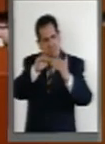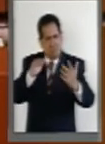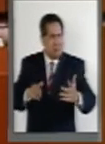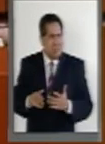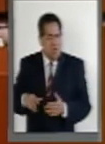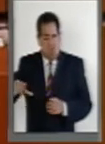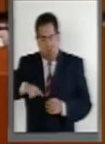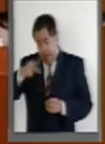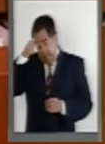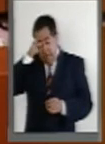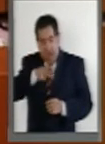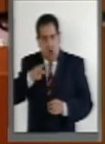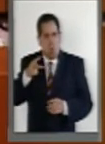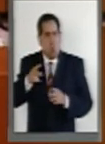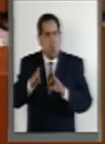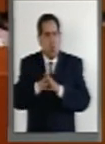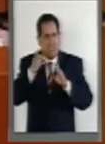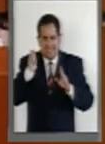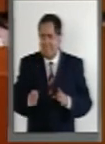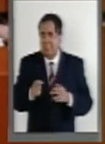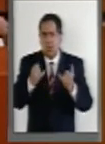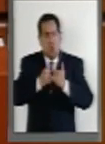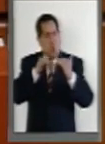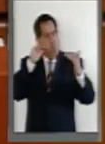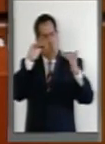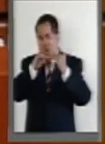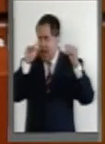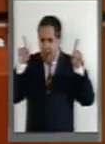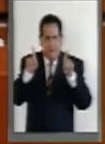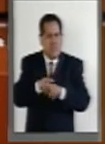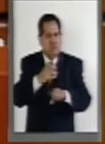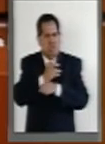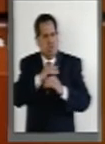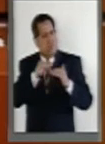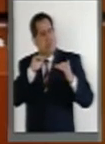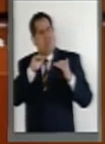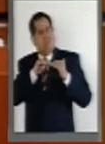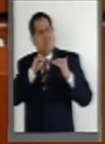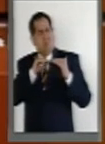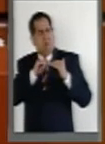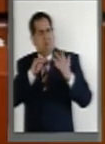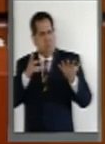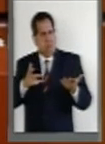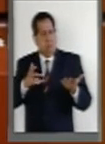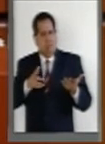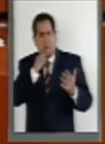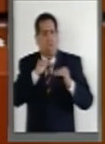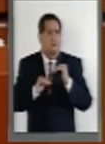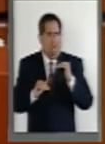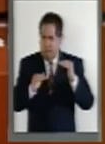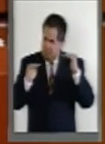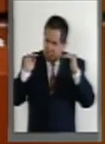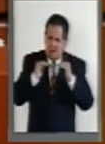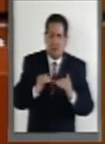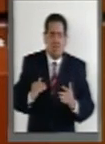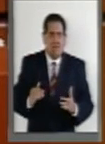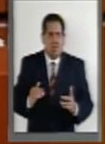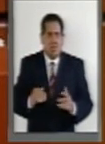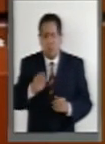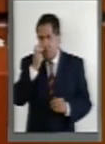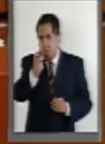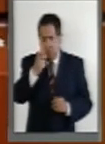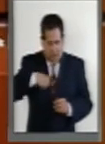estado mexicano está en igualdad de condiciones que el estado norteamericano. Por ello,